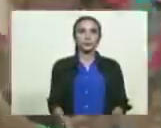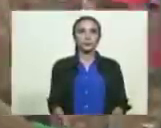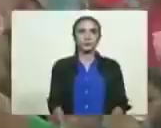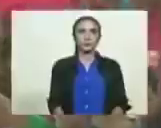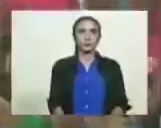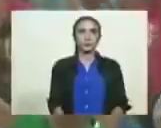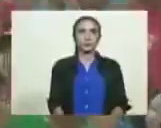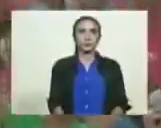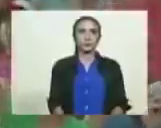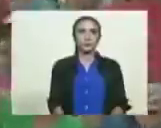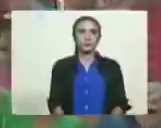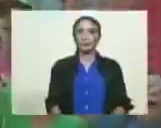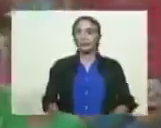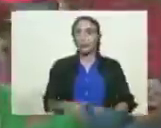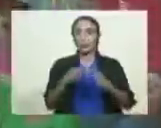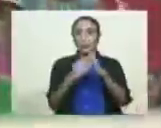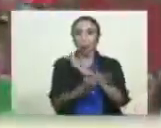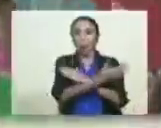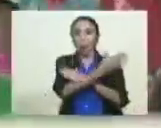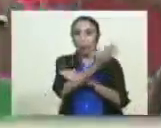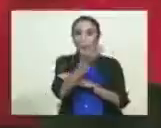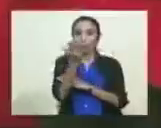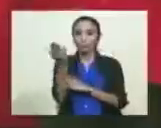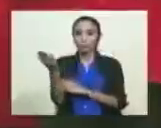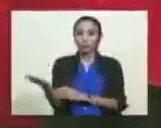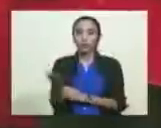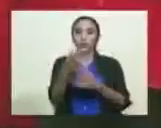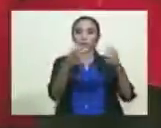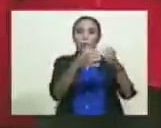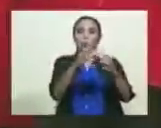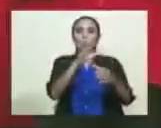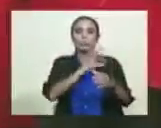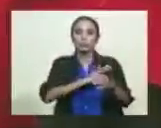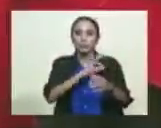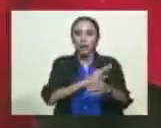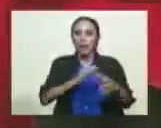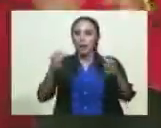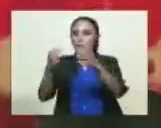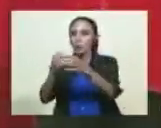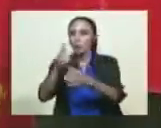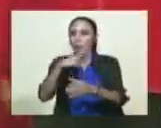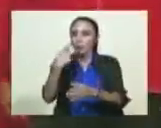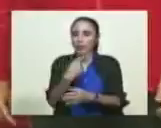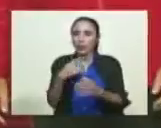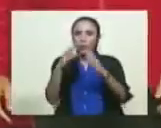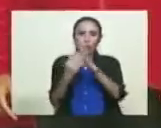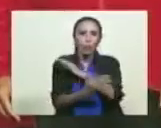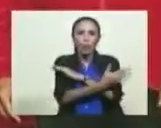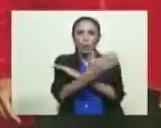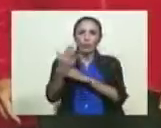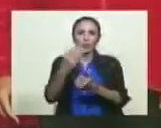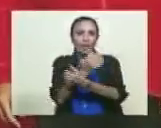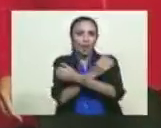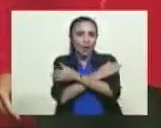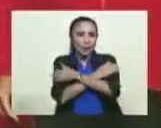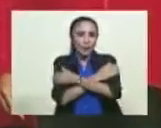A todos los movimientos sociales, políticos, a todo el pueblo de Vargas, mi